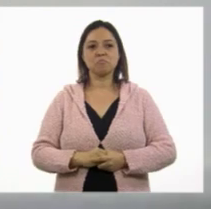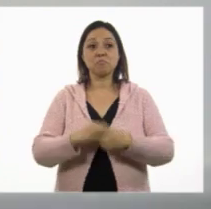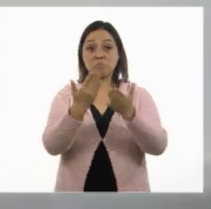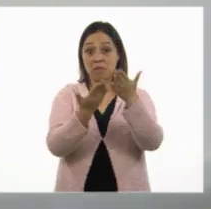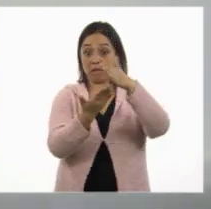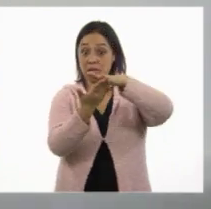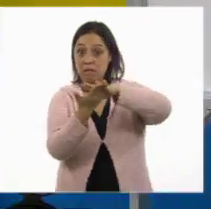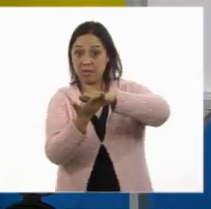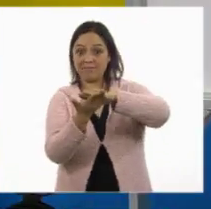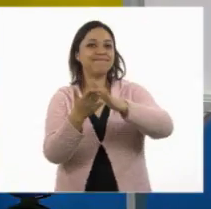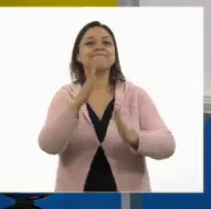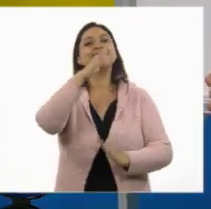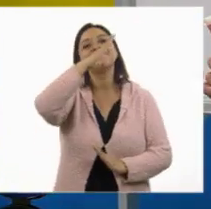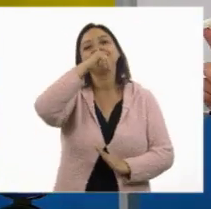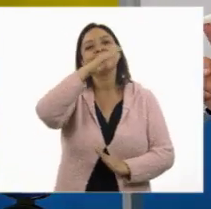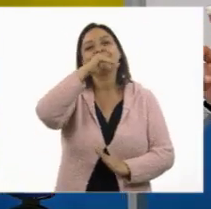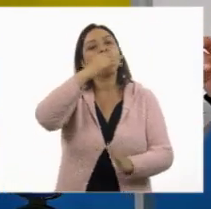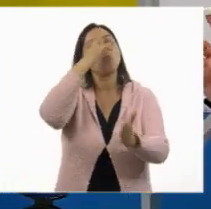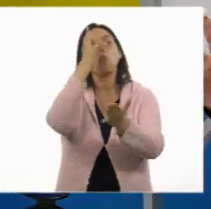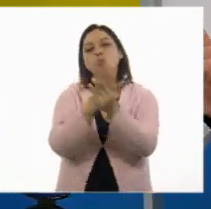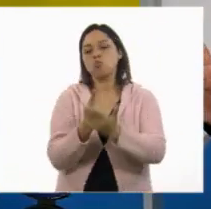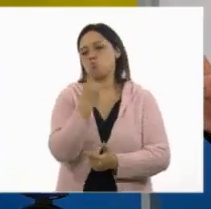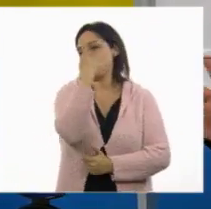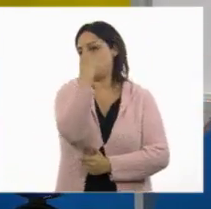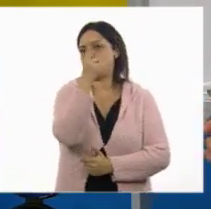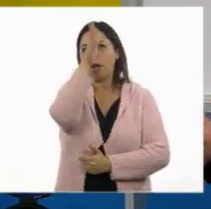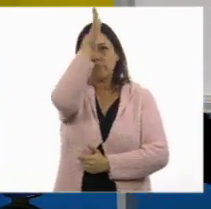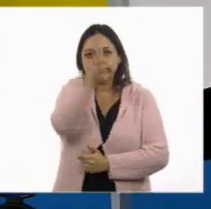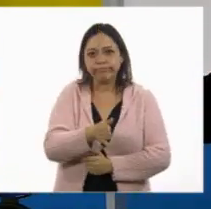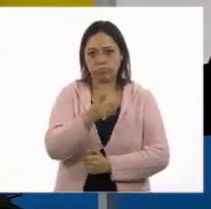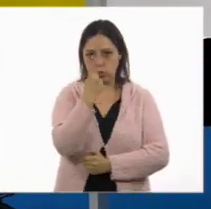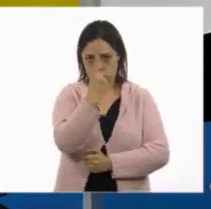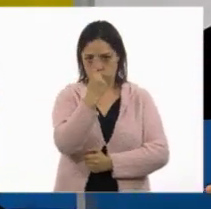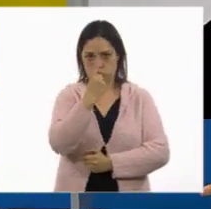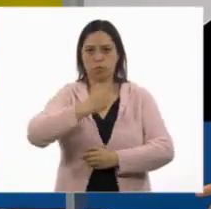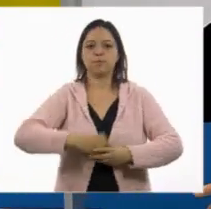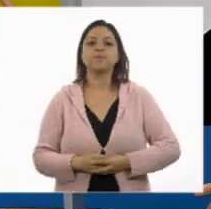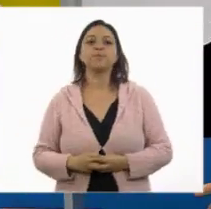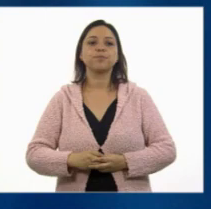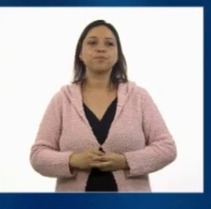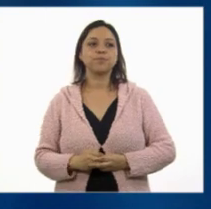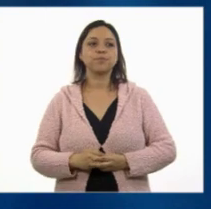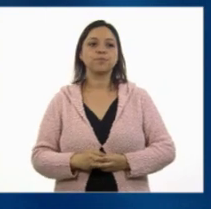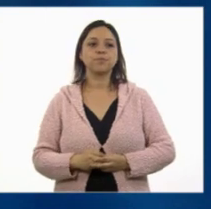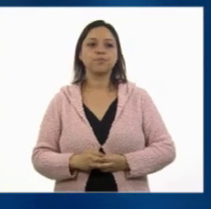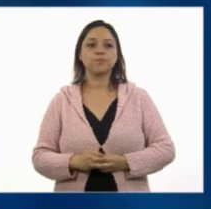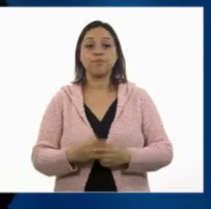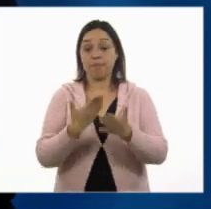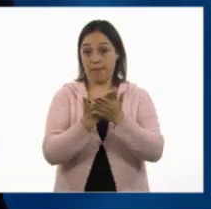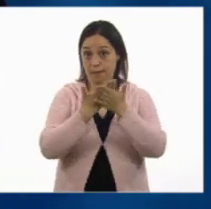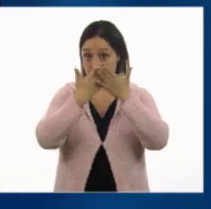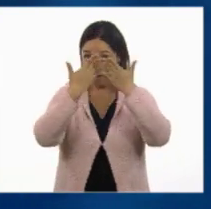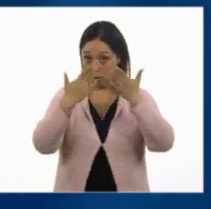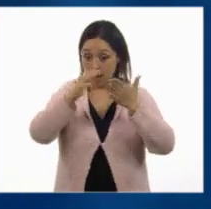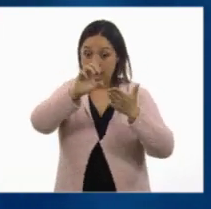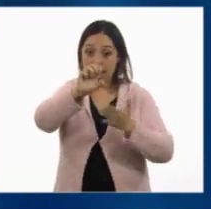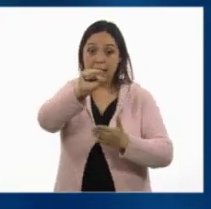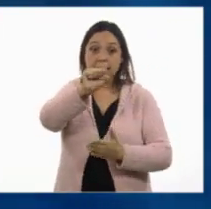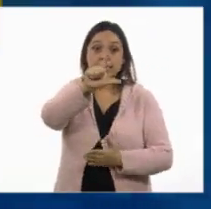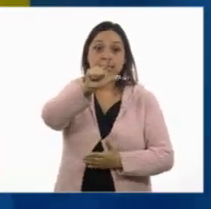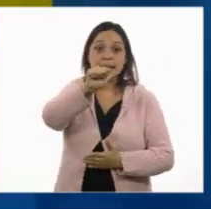Tampoco. Entonces comprobamos que solamente tiene un eje. Solo un eje de simetría. Perfecto. Ahora, con el escaleno vamos a